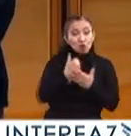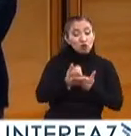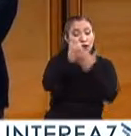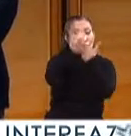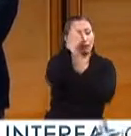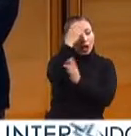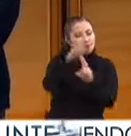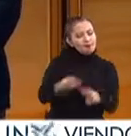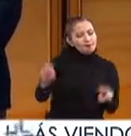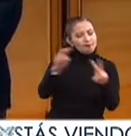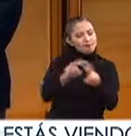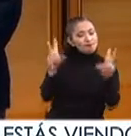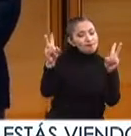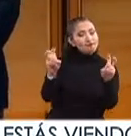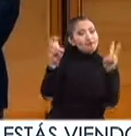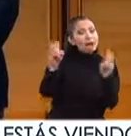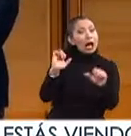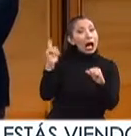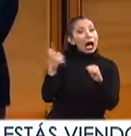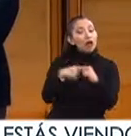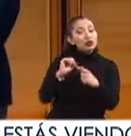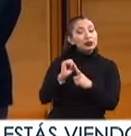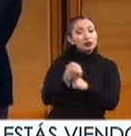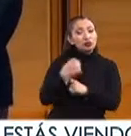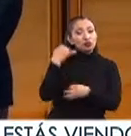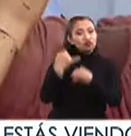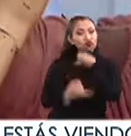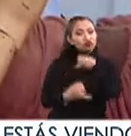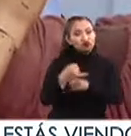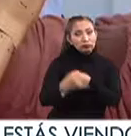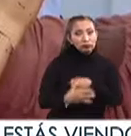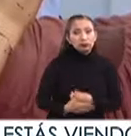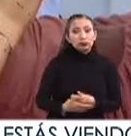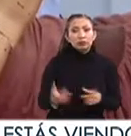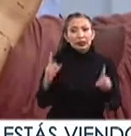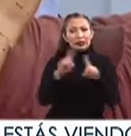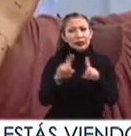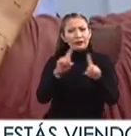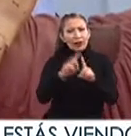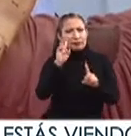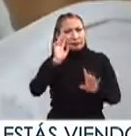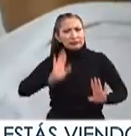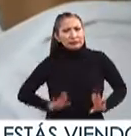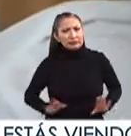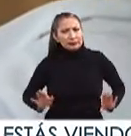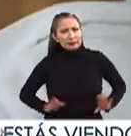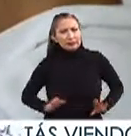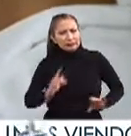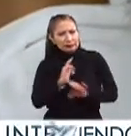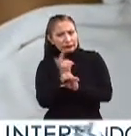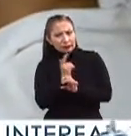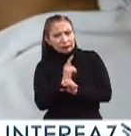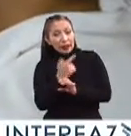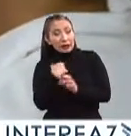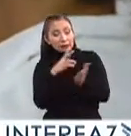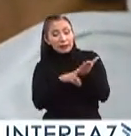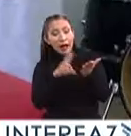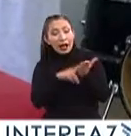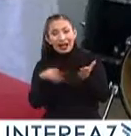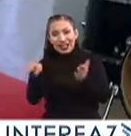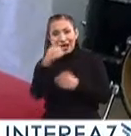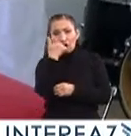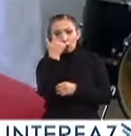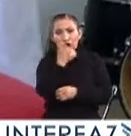útiles para el análisis de los casos controvertidos en el área judicial. La multidisciplina que caracteriza a esta carrera es valorada por